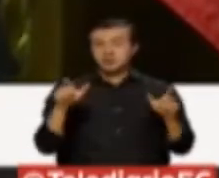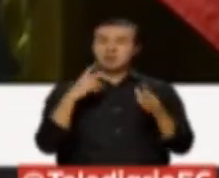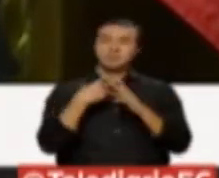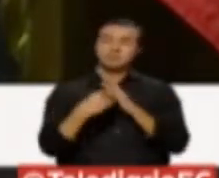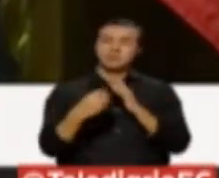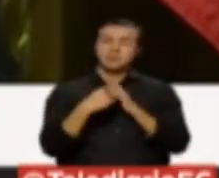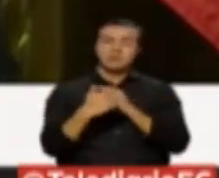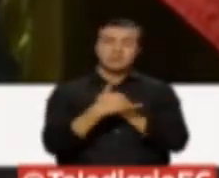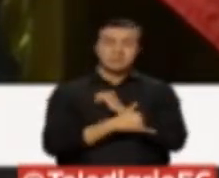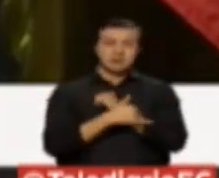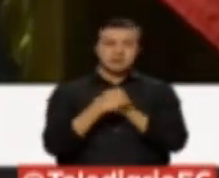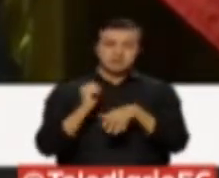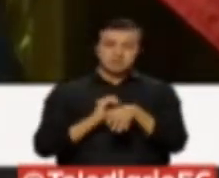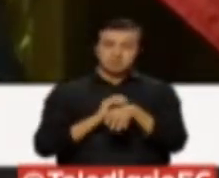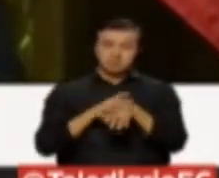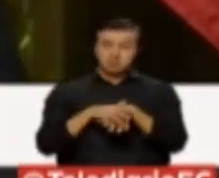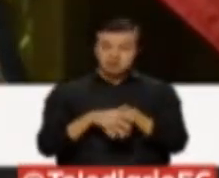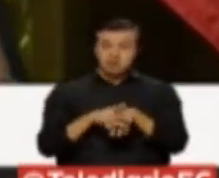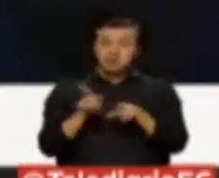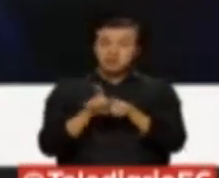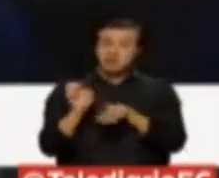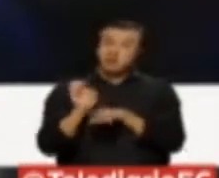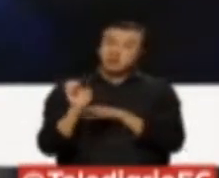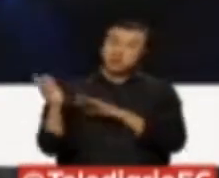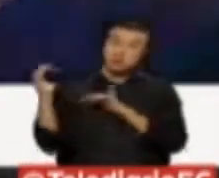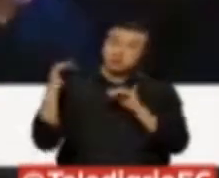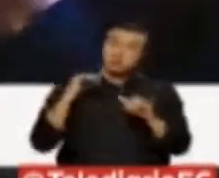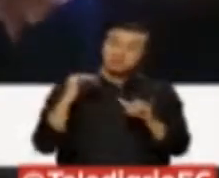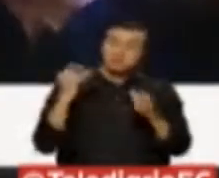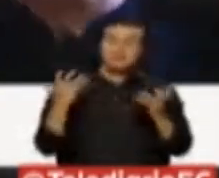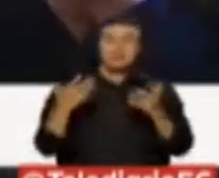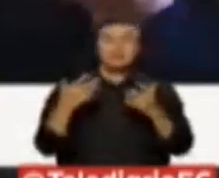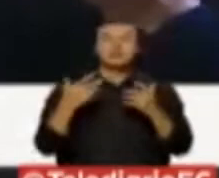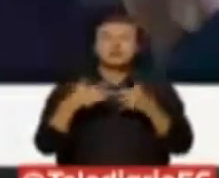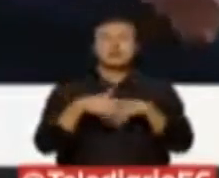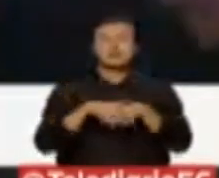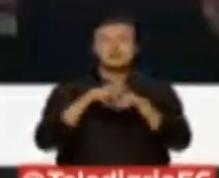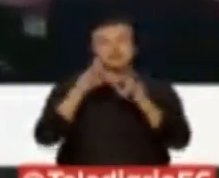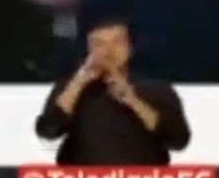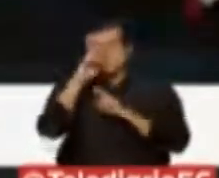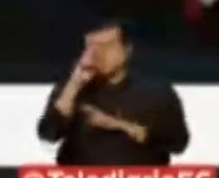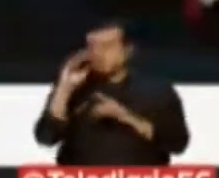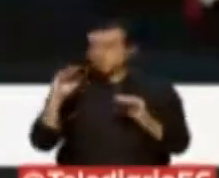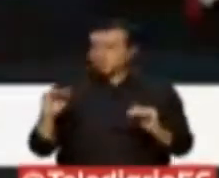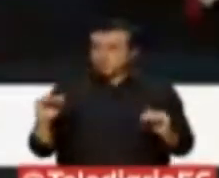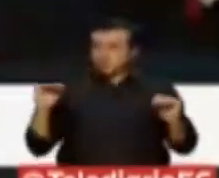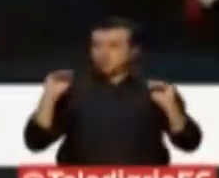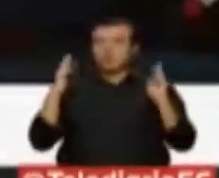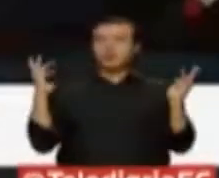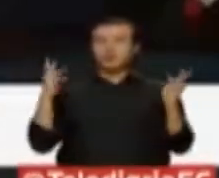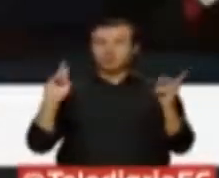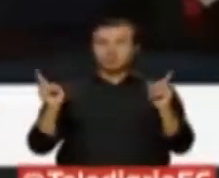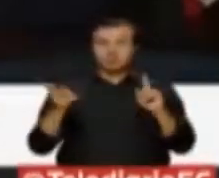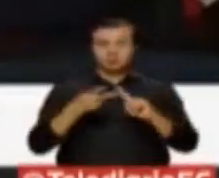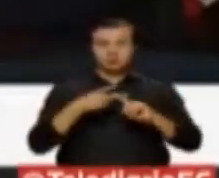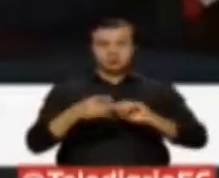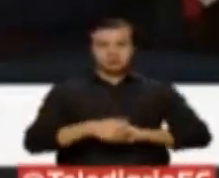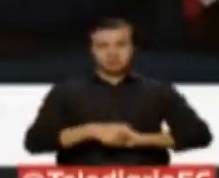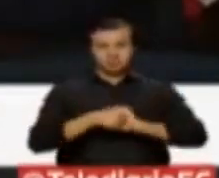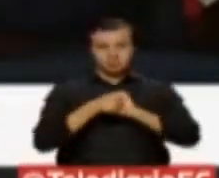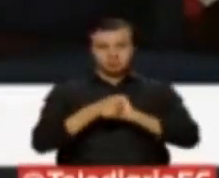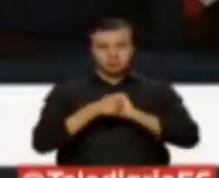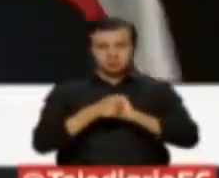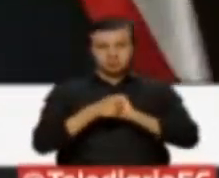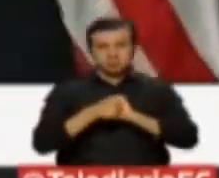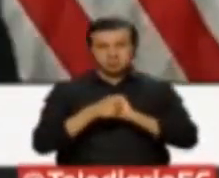a varios países incluyendo el ecuador integración con respeto a la soberanía la cual quedó sellada con un segundo apretón de manos ante